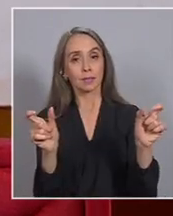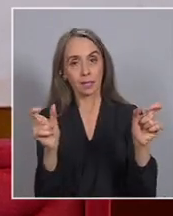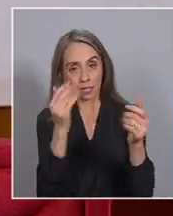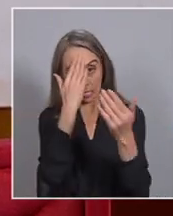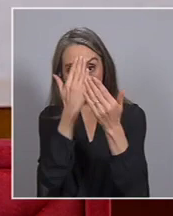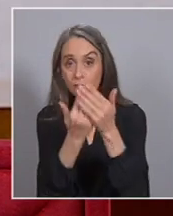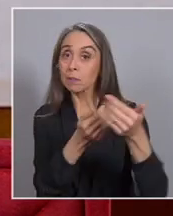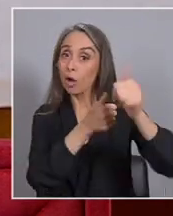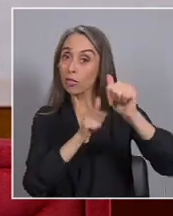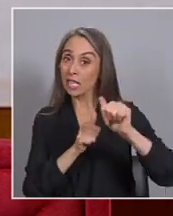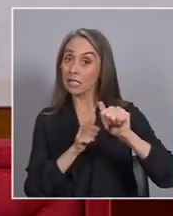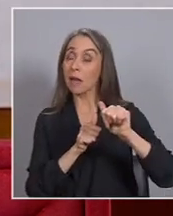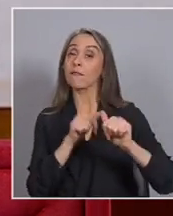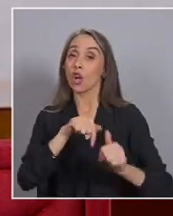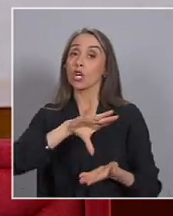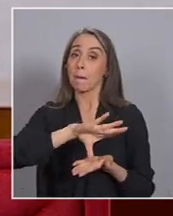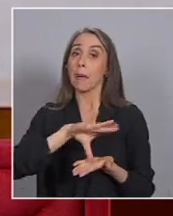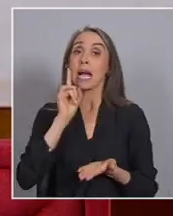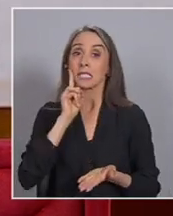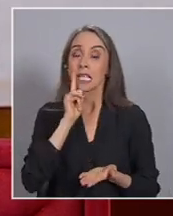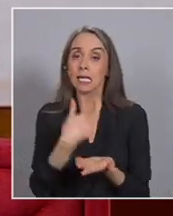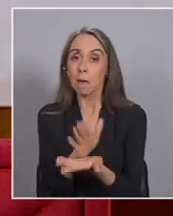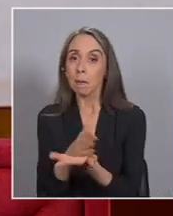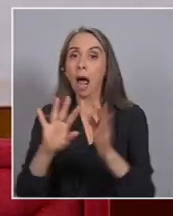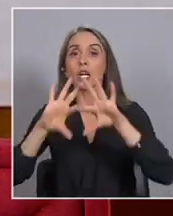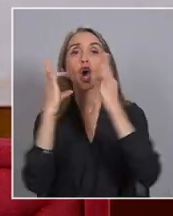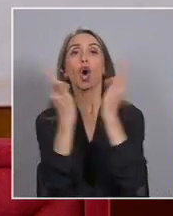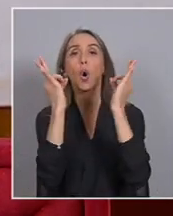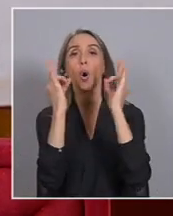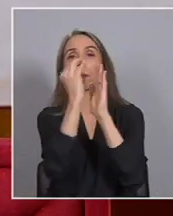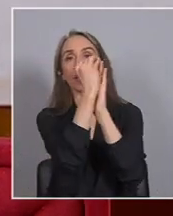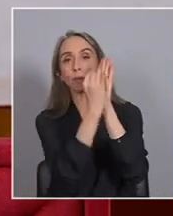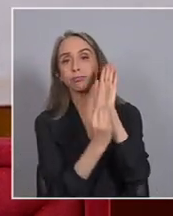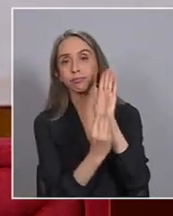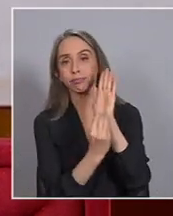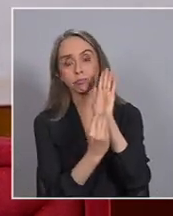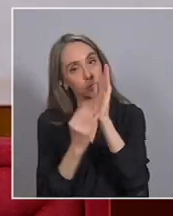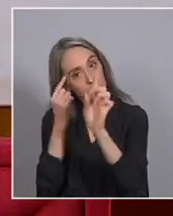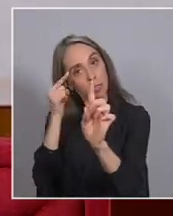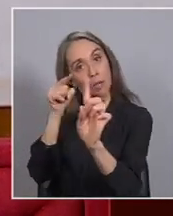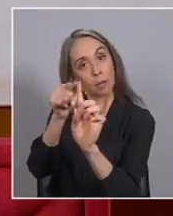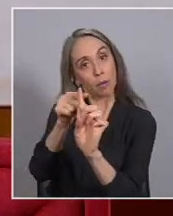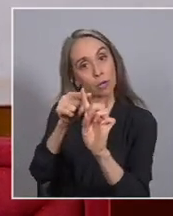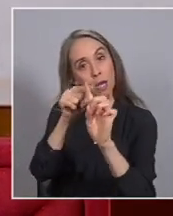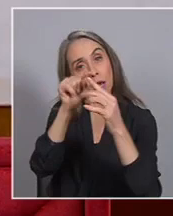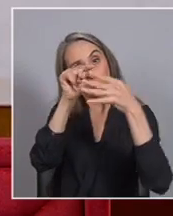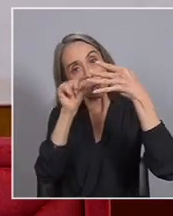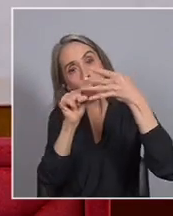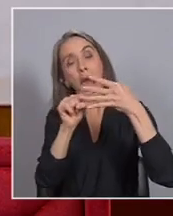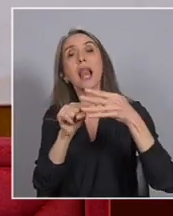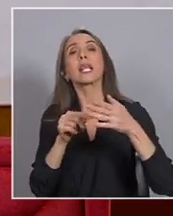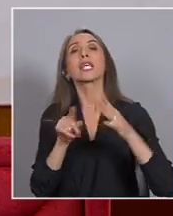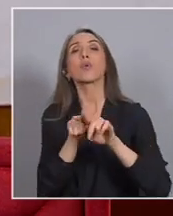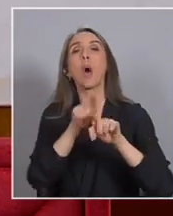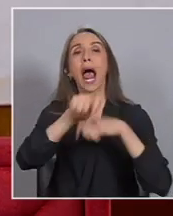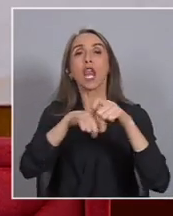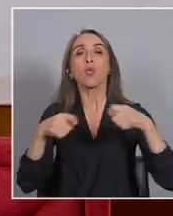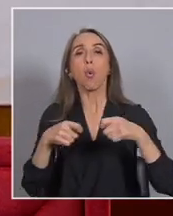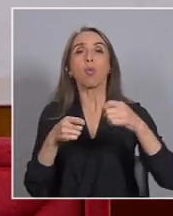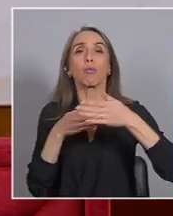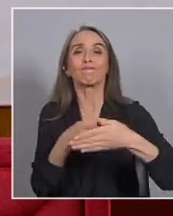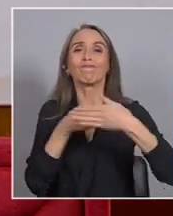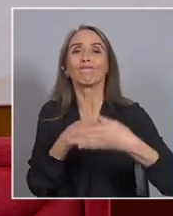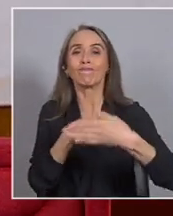enfrentar los desafíos que tenemos como país requiere de una estrategia que sea integral, apuntar hacia los principales nudos de nuestras actuales